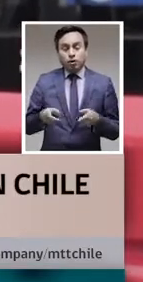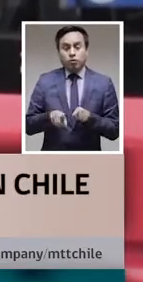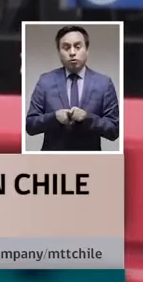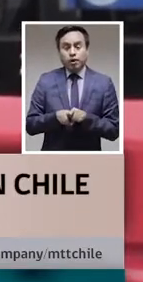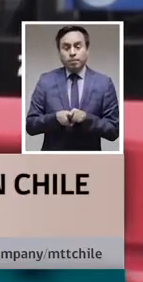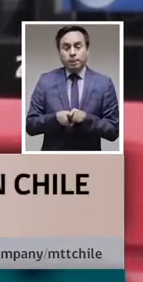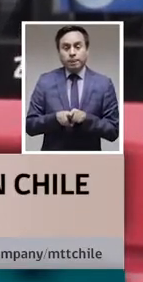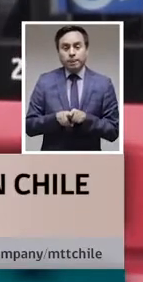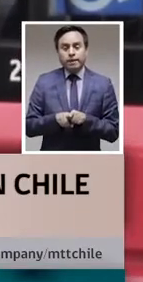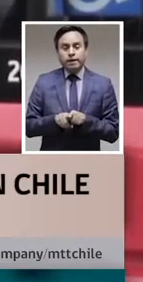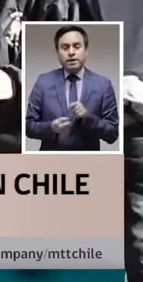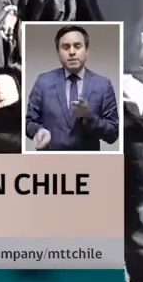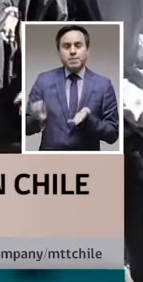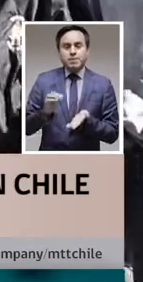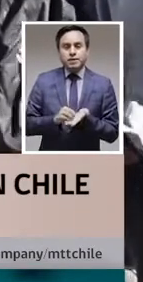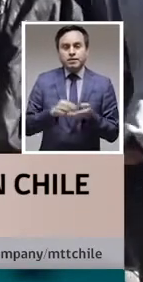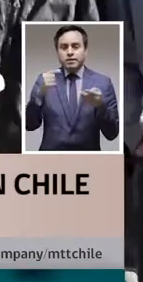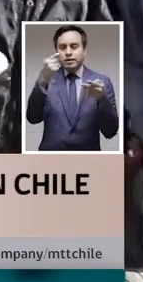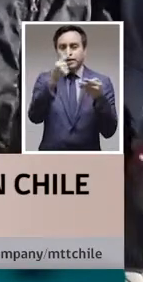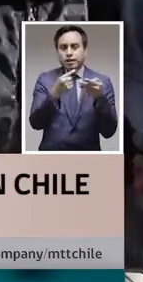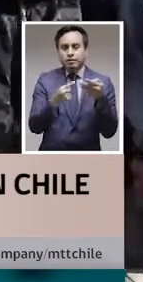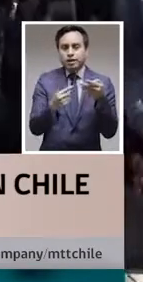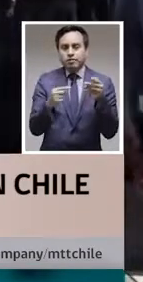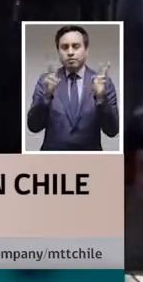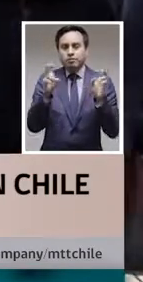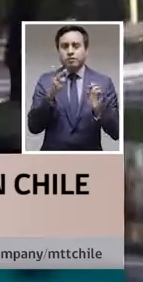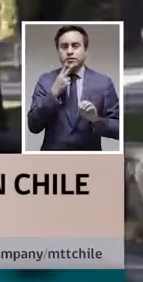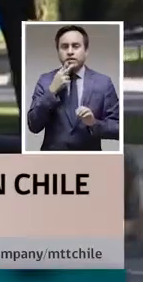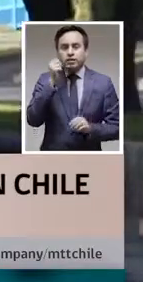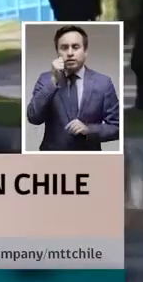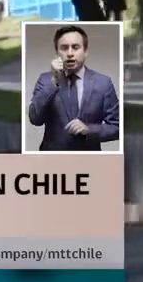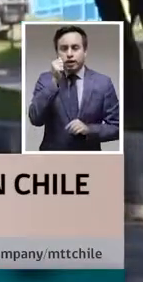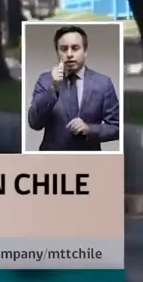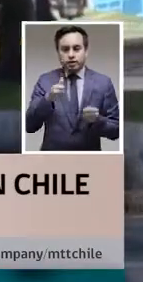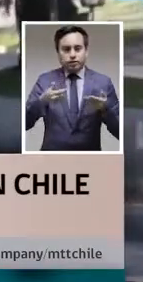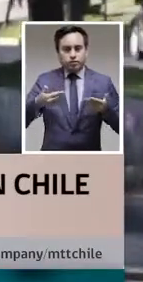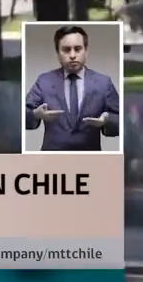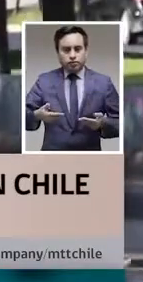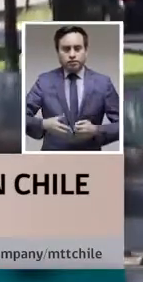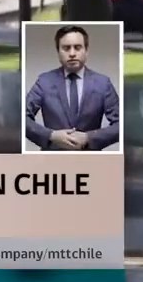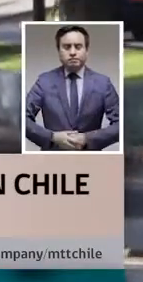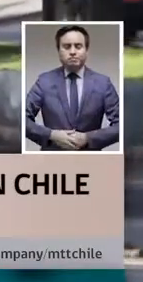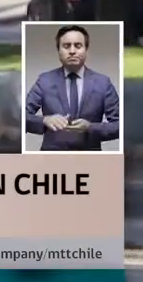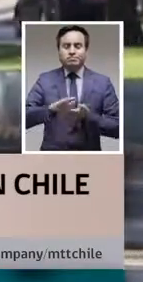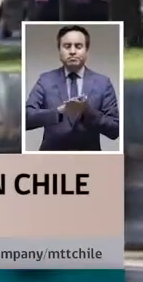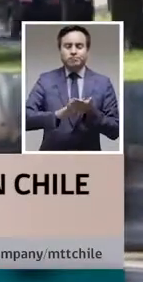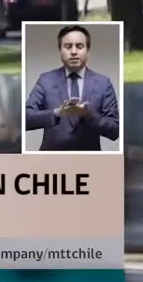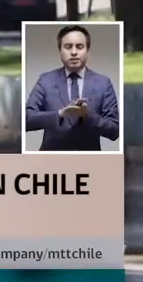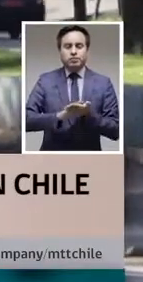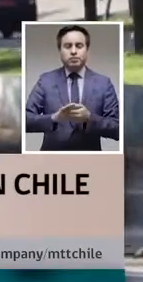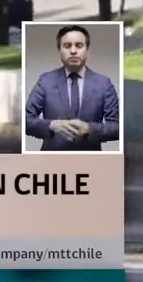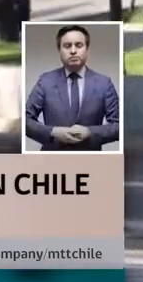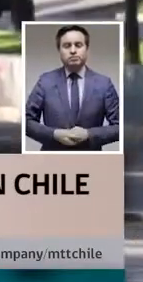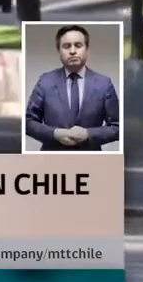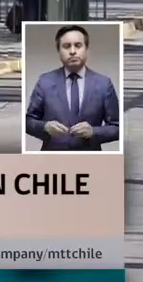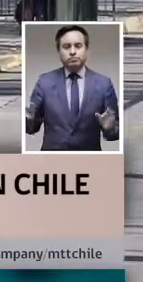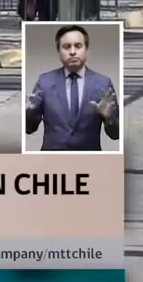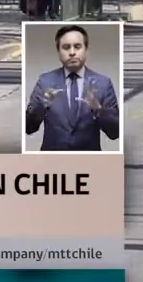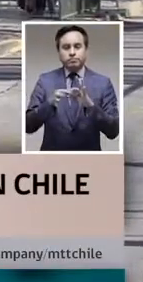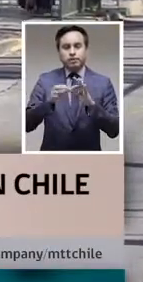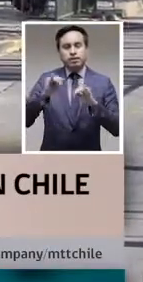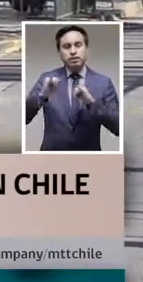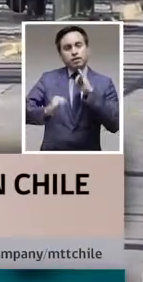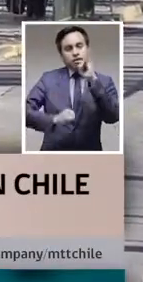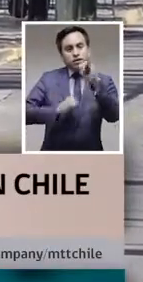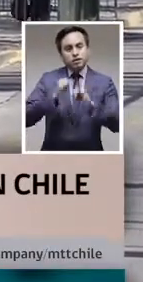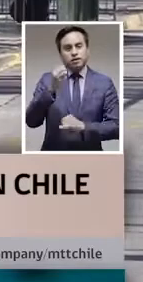adicionalmente elementos que son parte de la vida diaria actualmente. por ejemplo, la conexión Wi-Fi